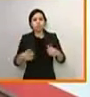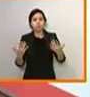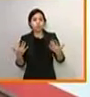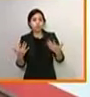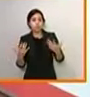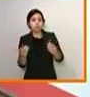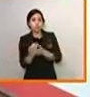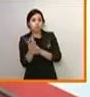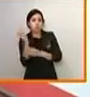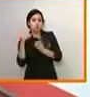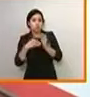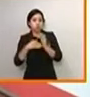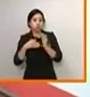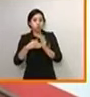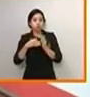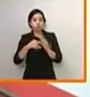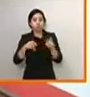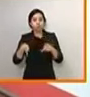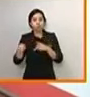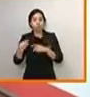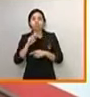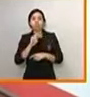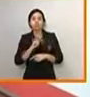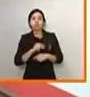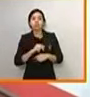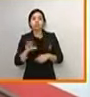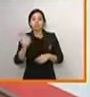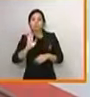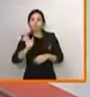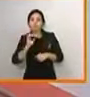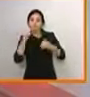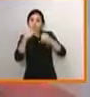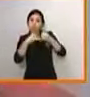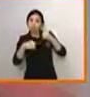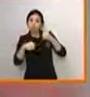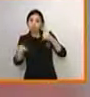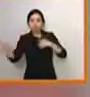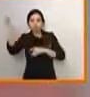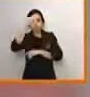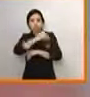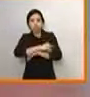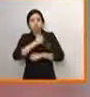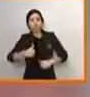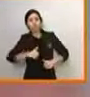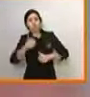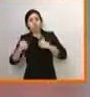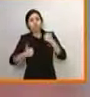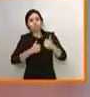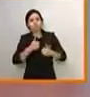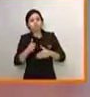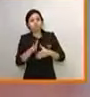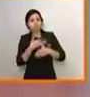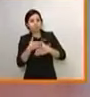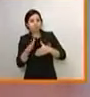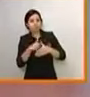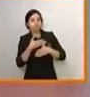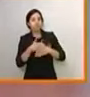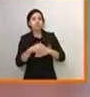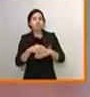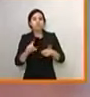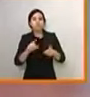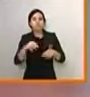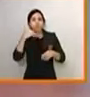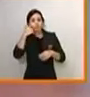haya un nuevo ganador de nuestro super premio. Bueno, chicas, hemos finalizado por este día, muy contentas de haberles acompañado. Amigos, hoy